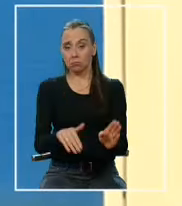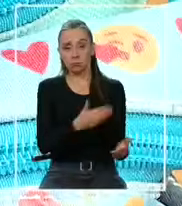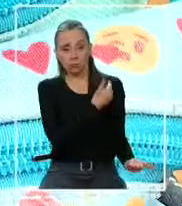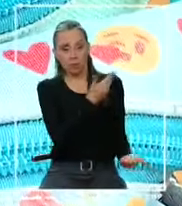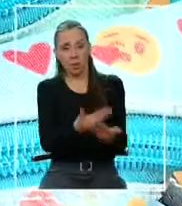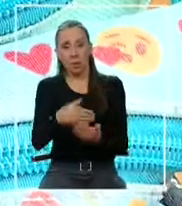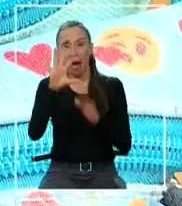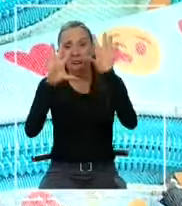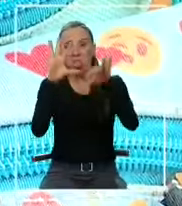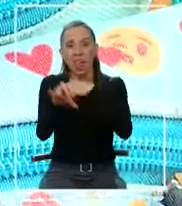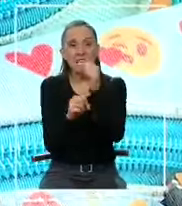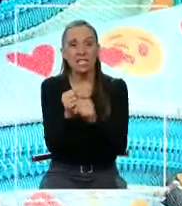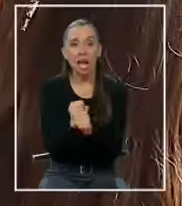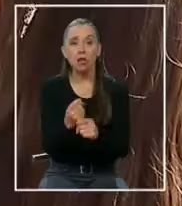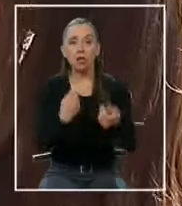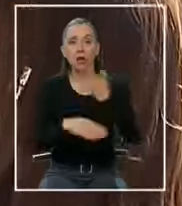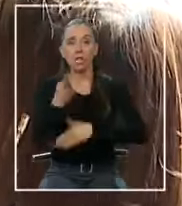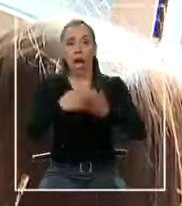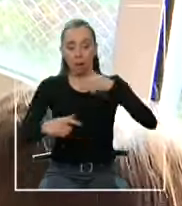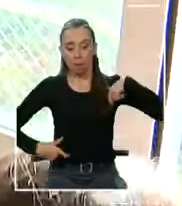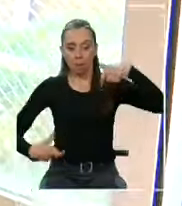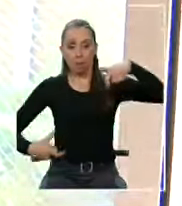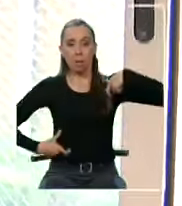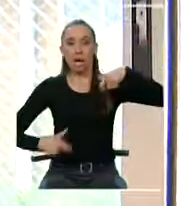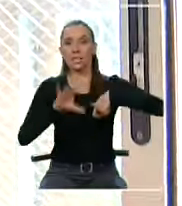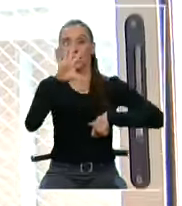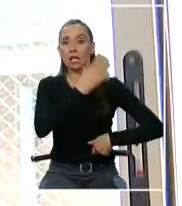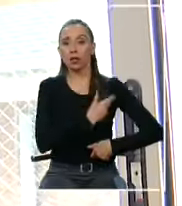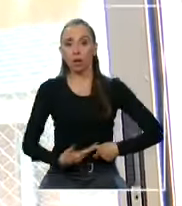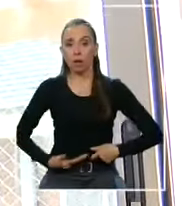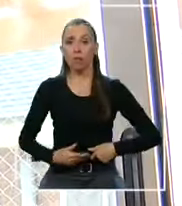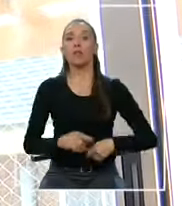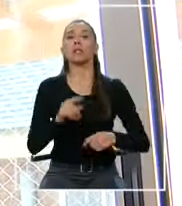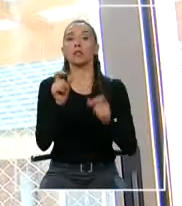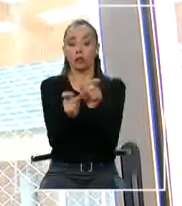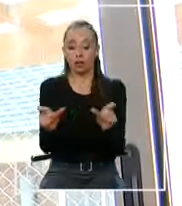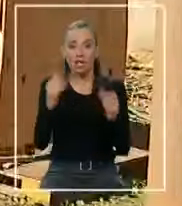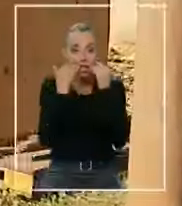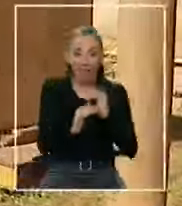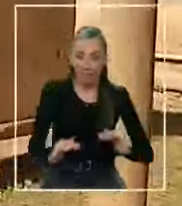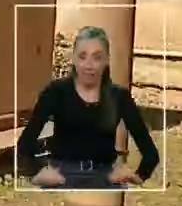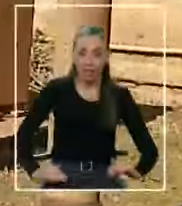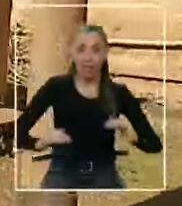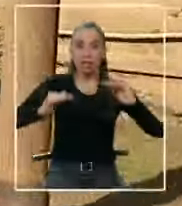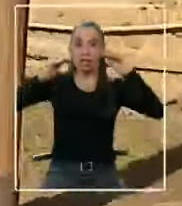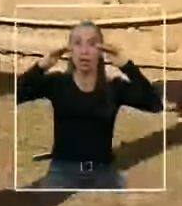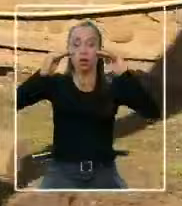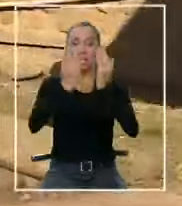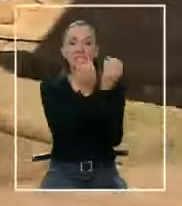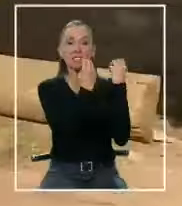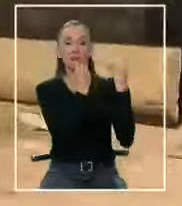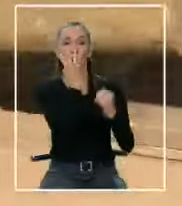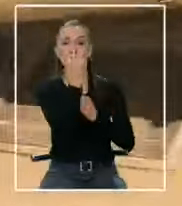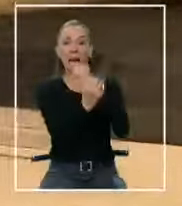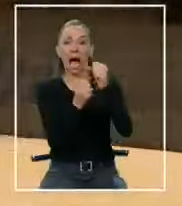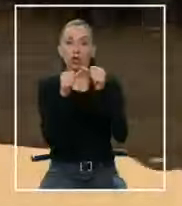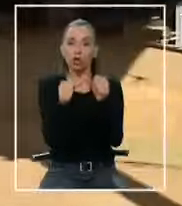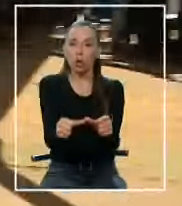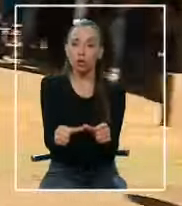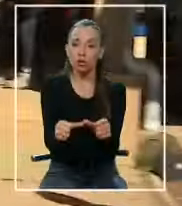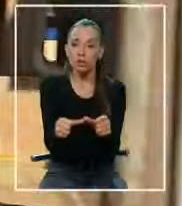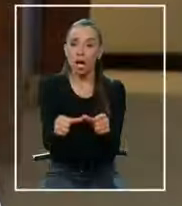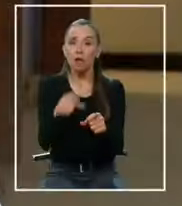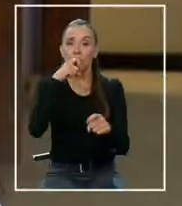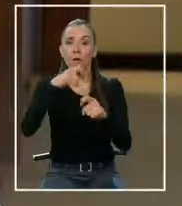más de una década y 5 gobiernos. Toda una generación se ha educado en contenedores. Es difícil visibilizar